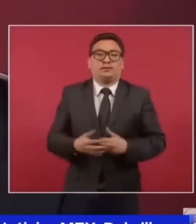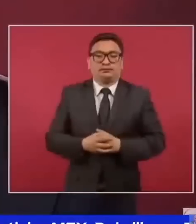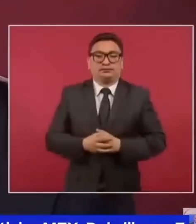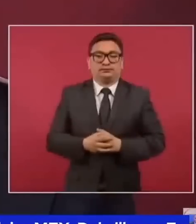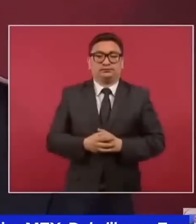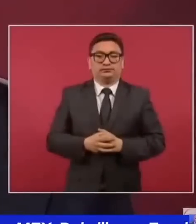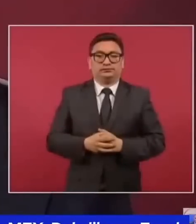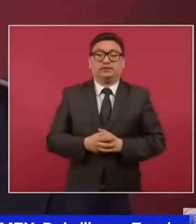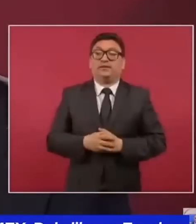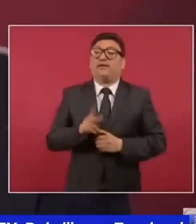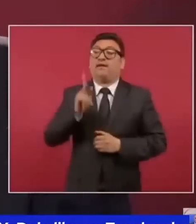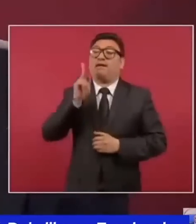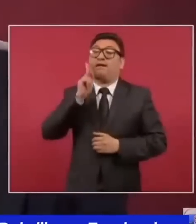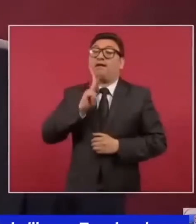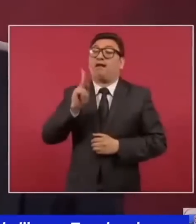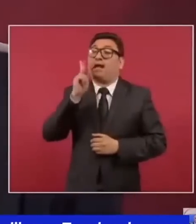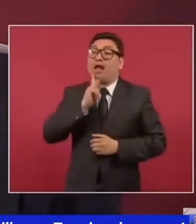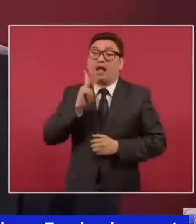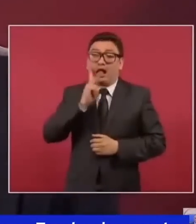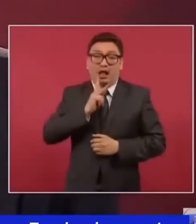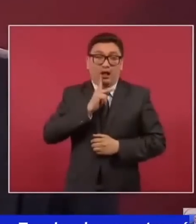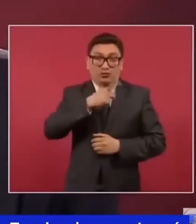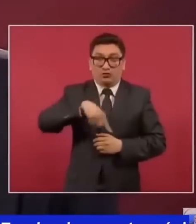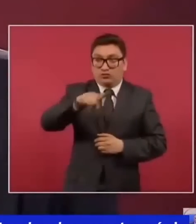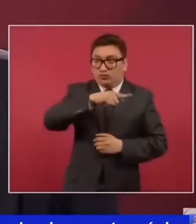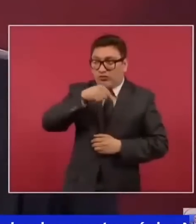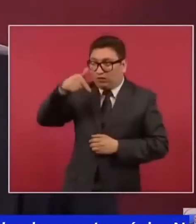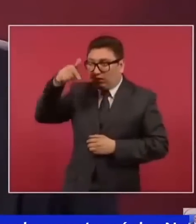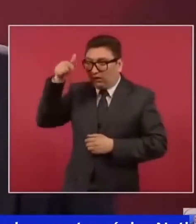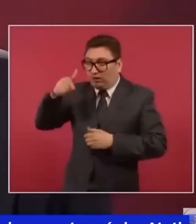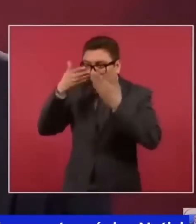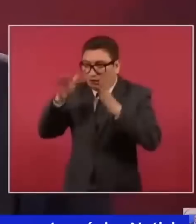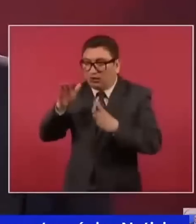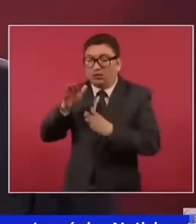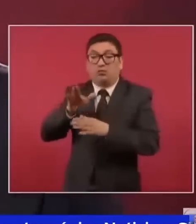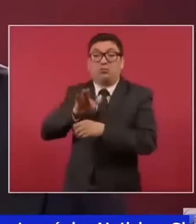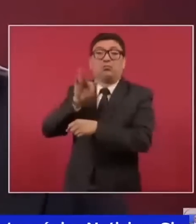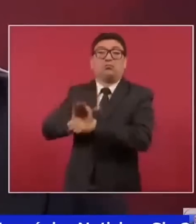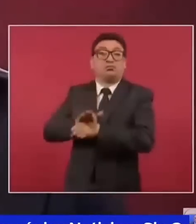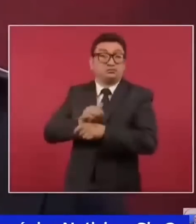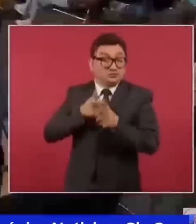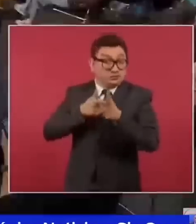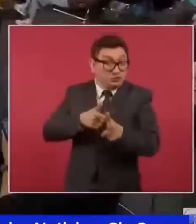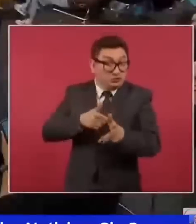para ver si los van a seguir defendiendo. A lo mejor sí, porque